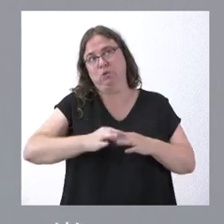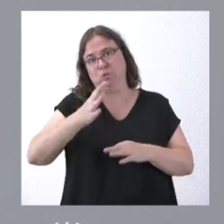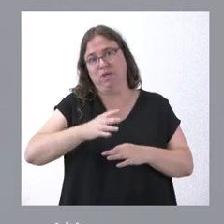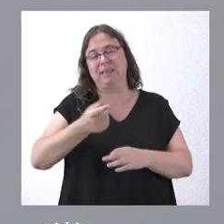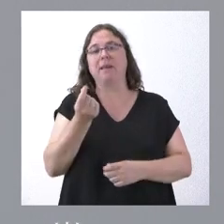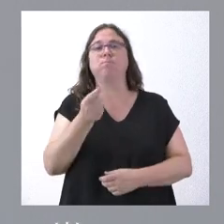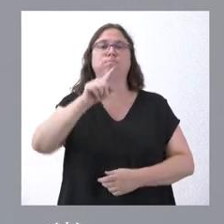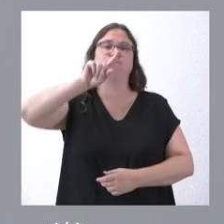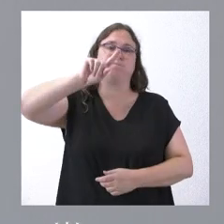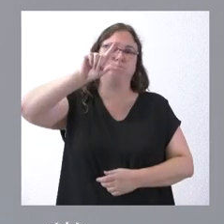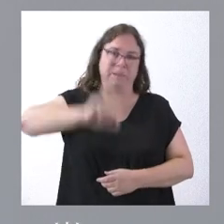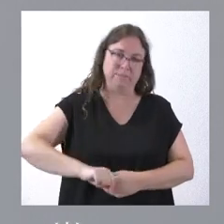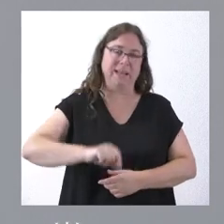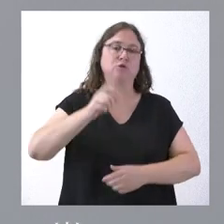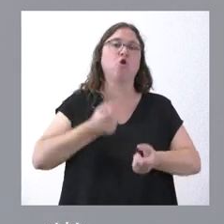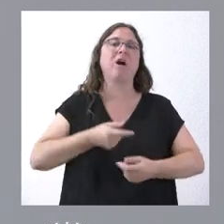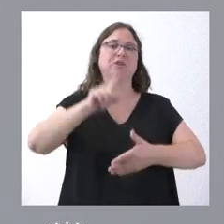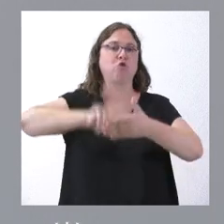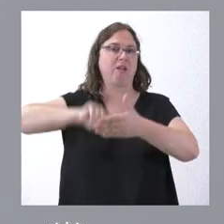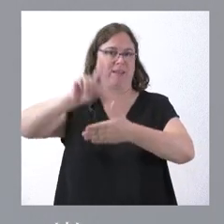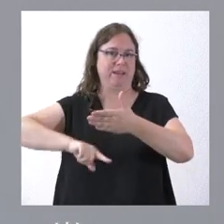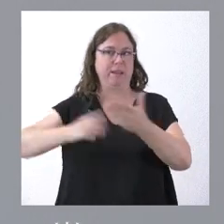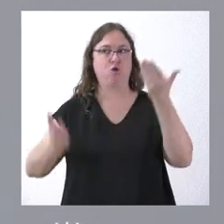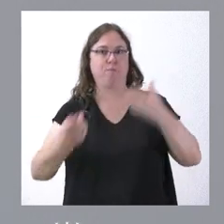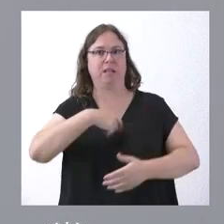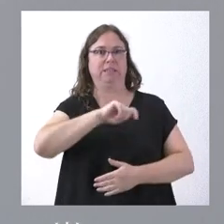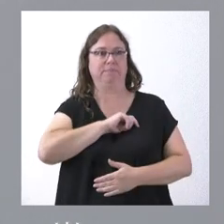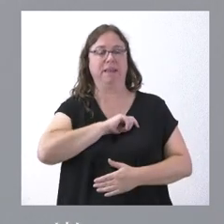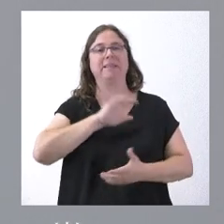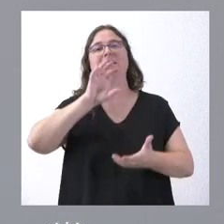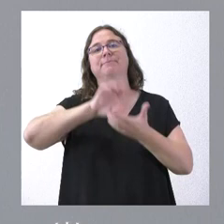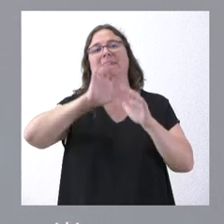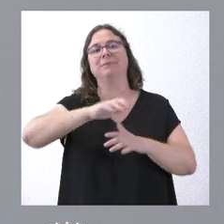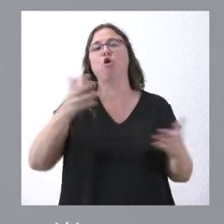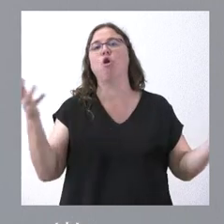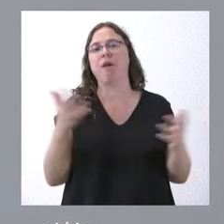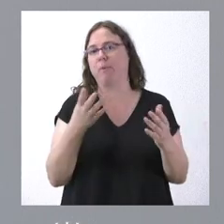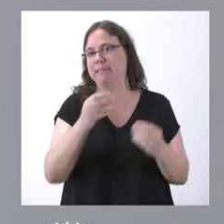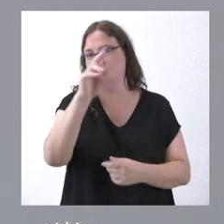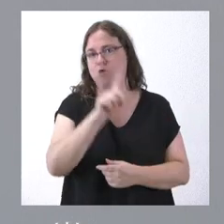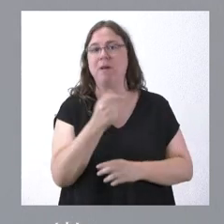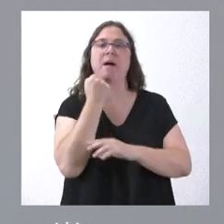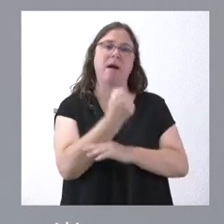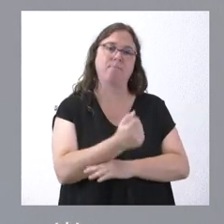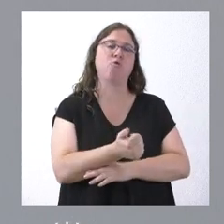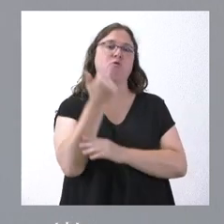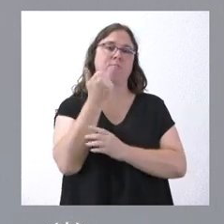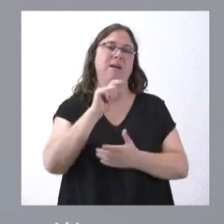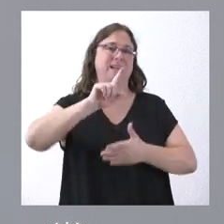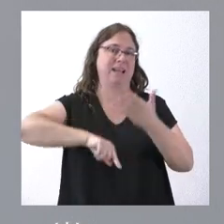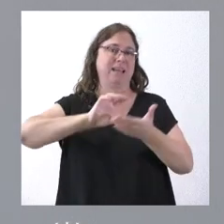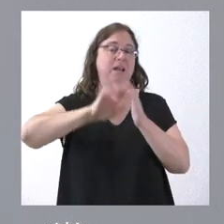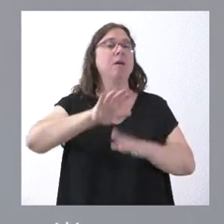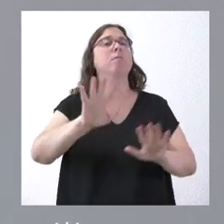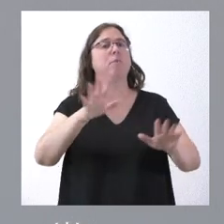es sustancialmente menor que en el conjunto nacional. Es un problema menos grave y, además, hay más apoyo que en otros ámbitos, pero eso no quita